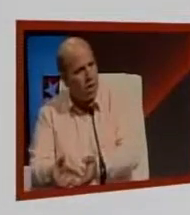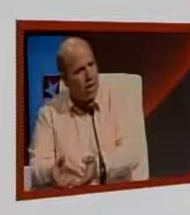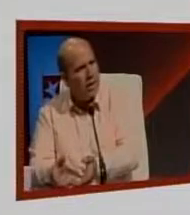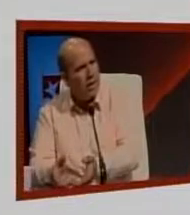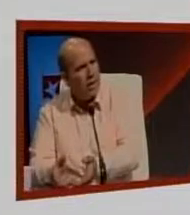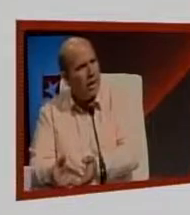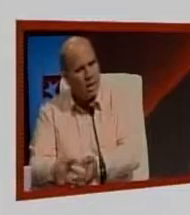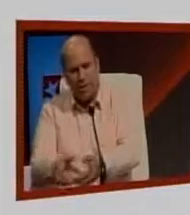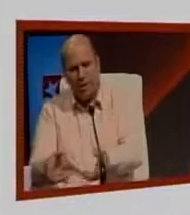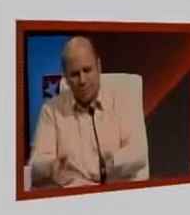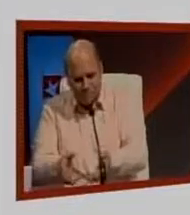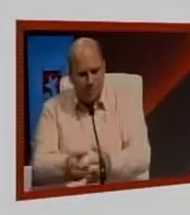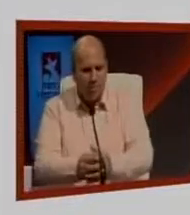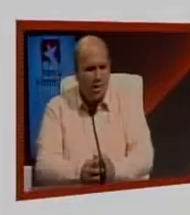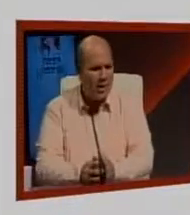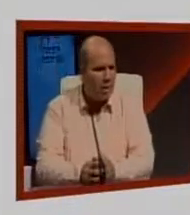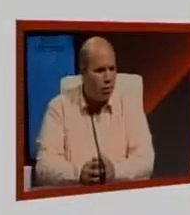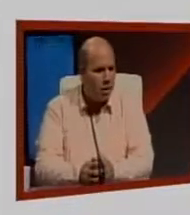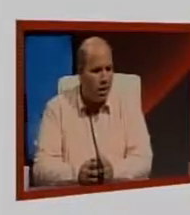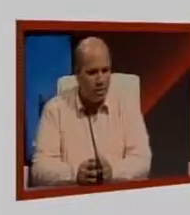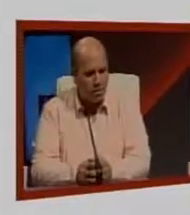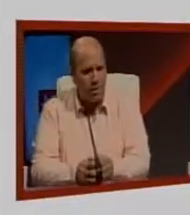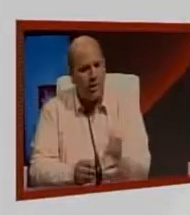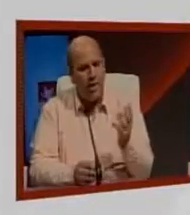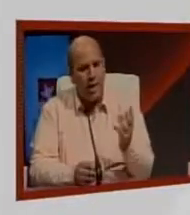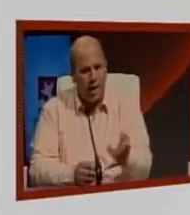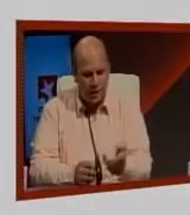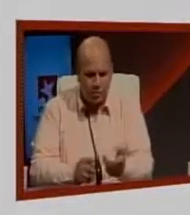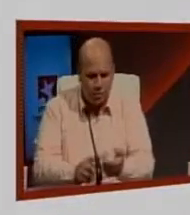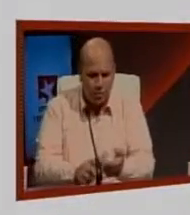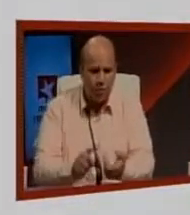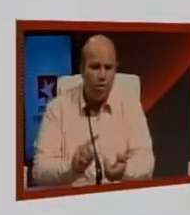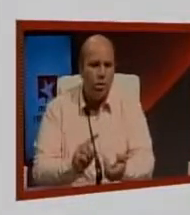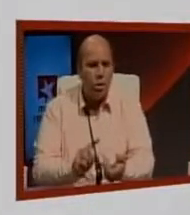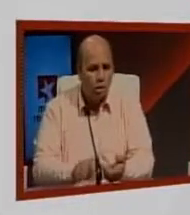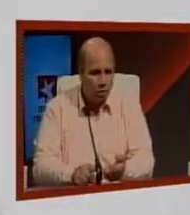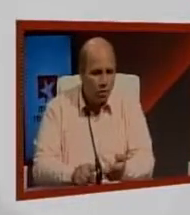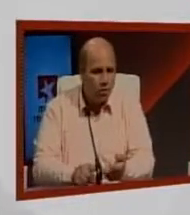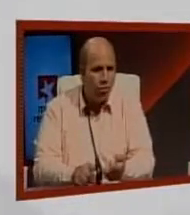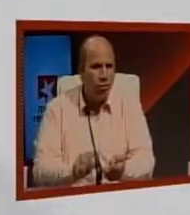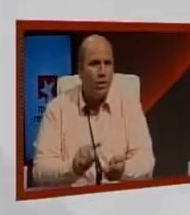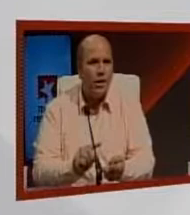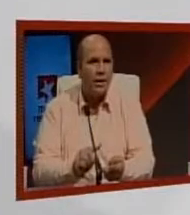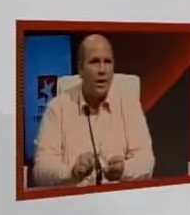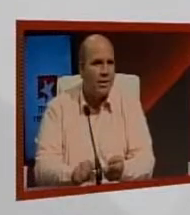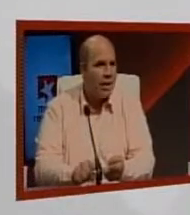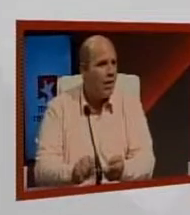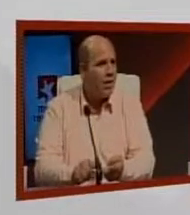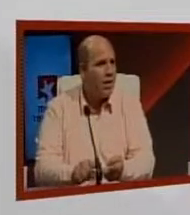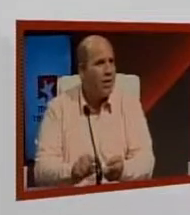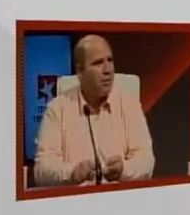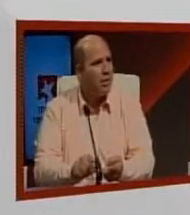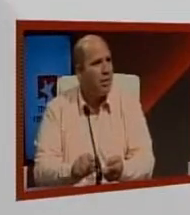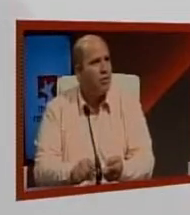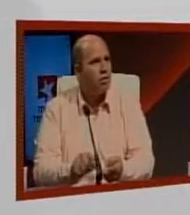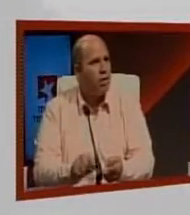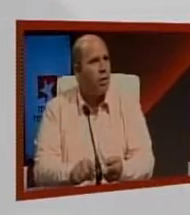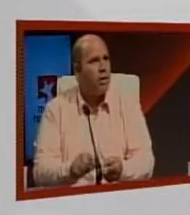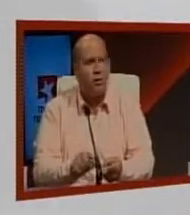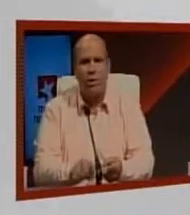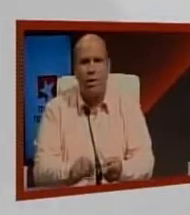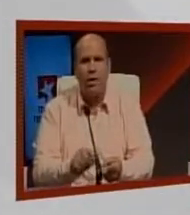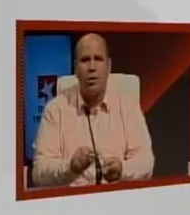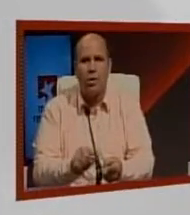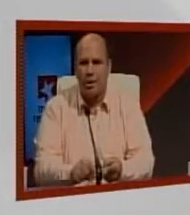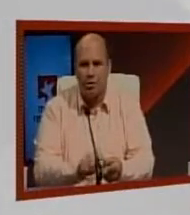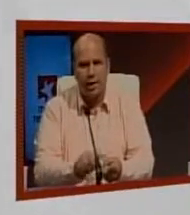gobiernos locales a nivel de condado, de ciudad. Eso es un punto. Otro punto importante, hasta dónde llega el límite de los derechos individuales